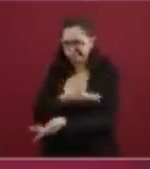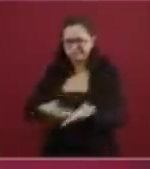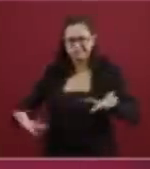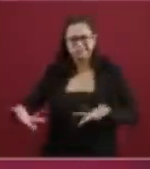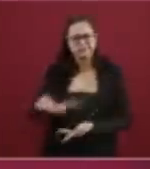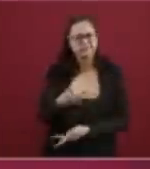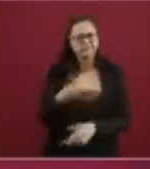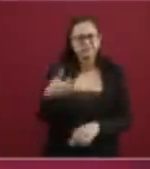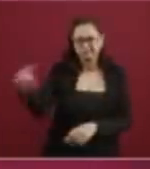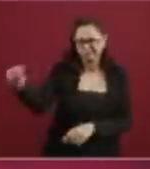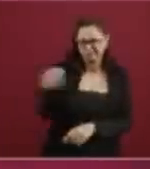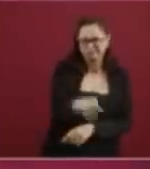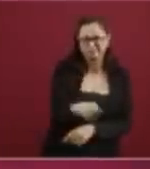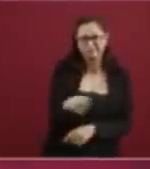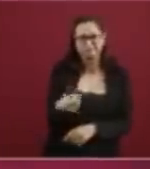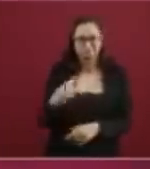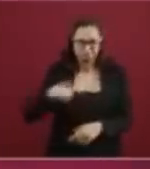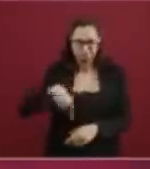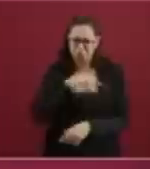sería